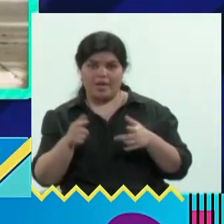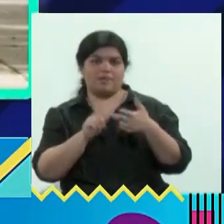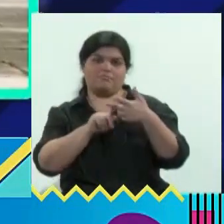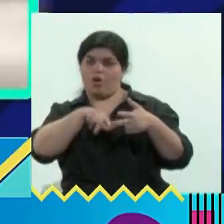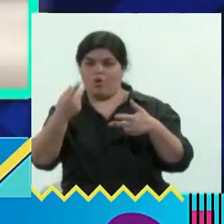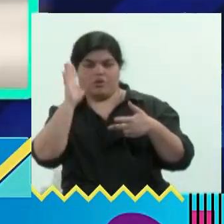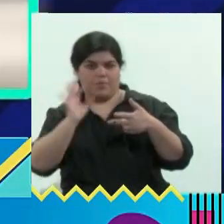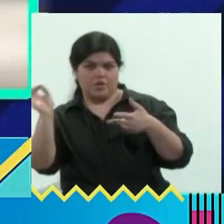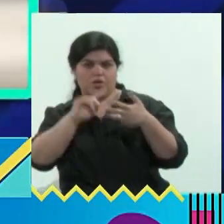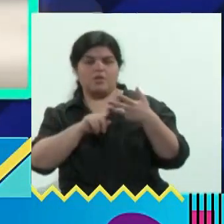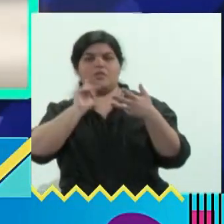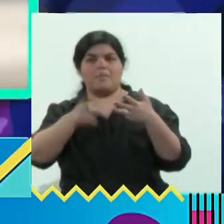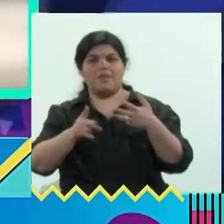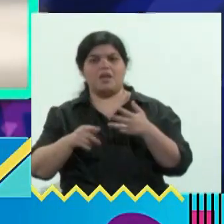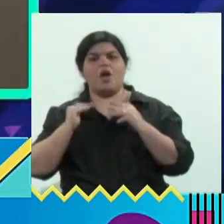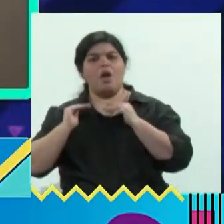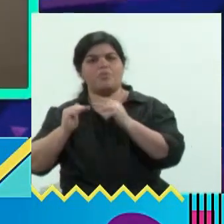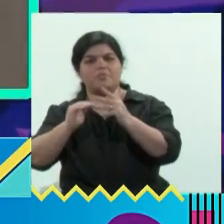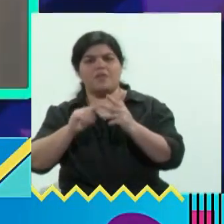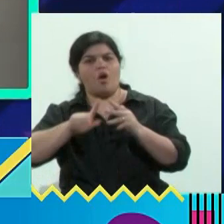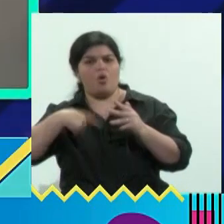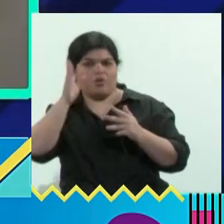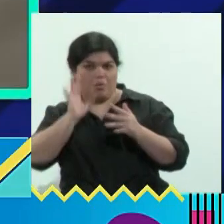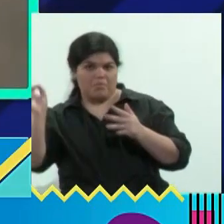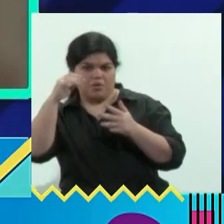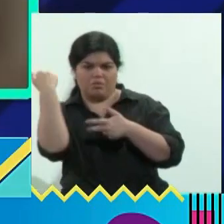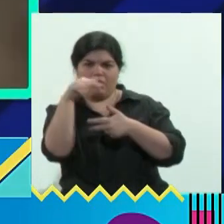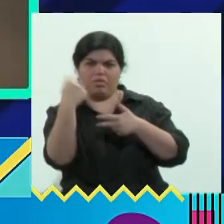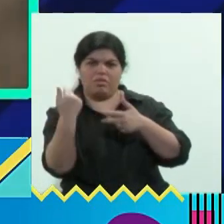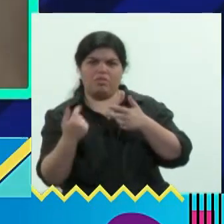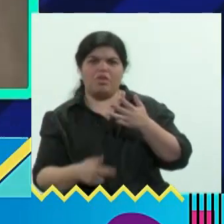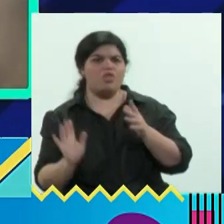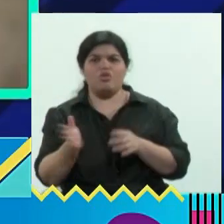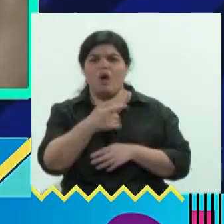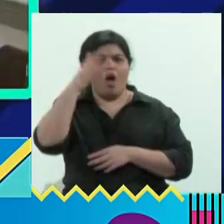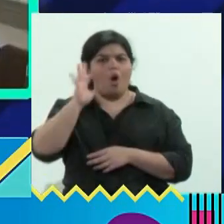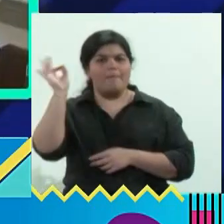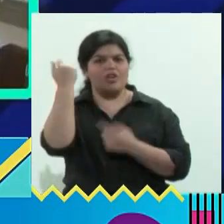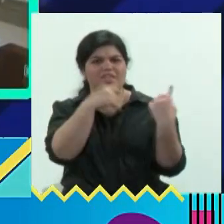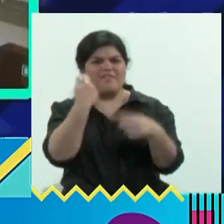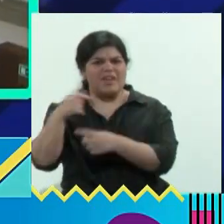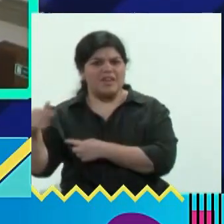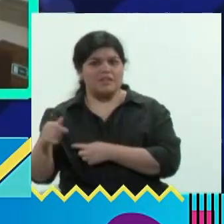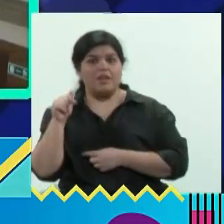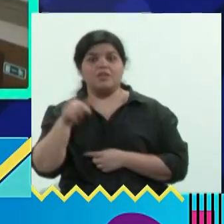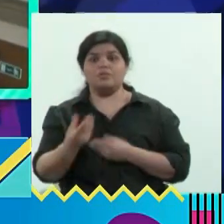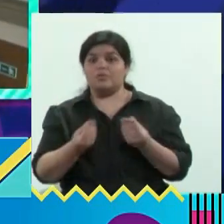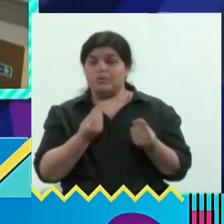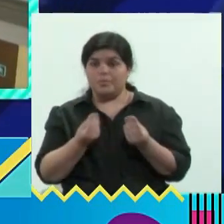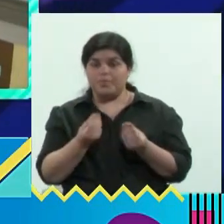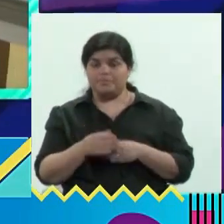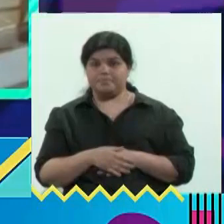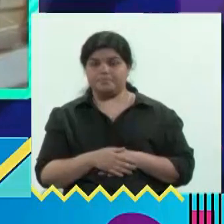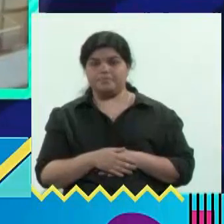perspectiva, desde la sostenibilidad, es otra perspectiva. Entonces es un tema muy complejo, que está básicamente naciendo en